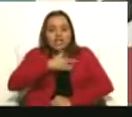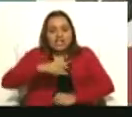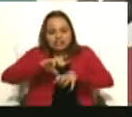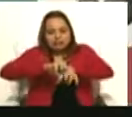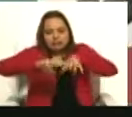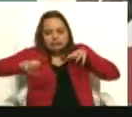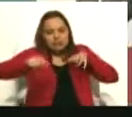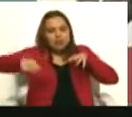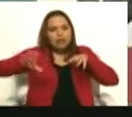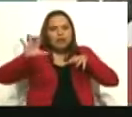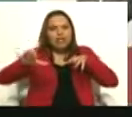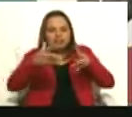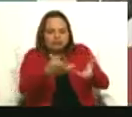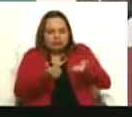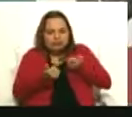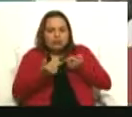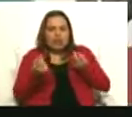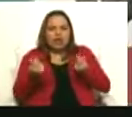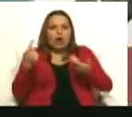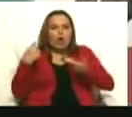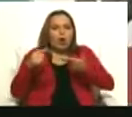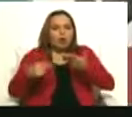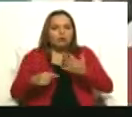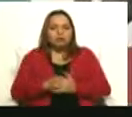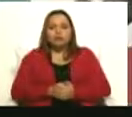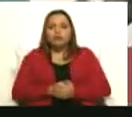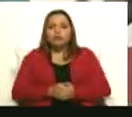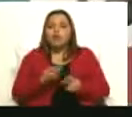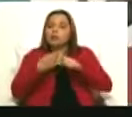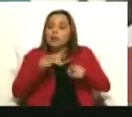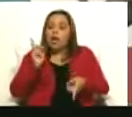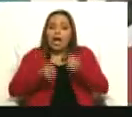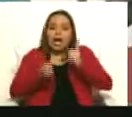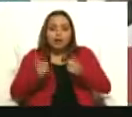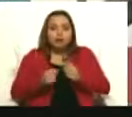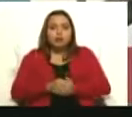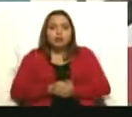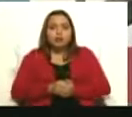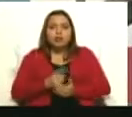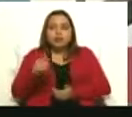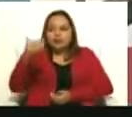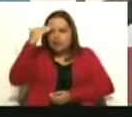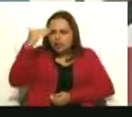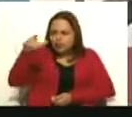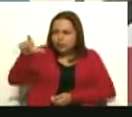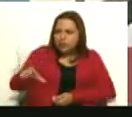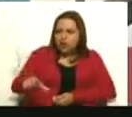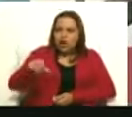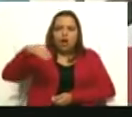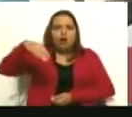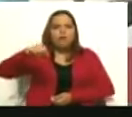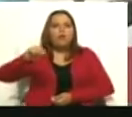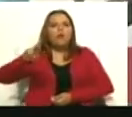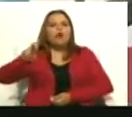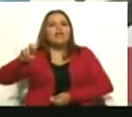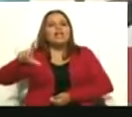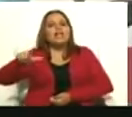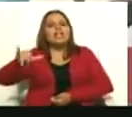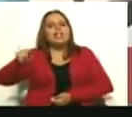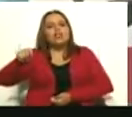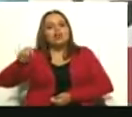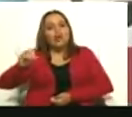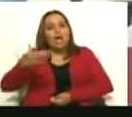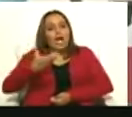riquezas. Pero algo que realmente, y saludo a Morelito, alcalde,